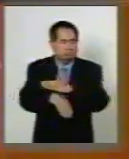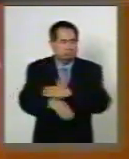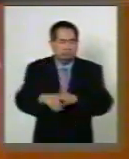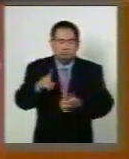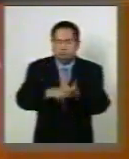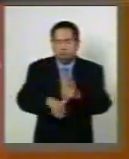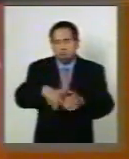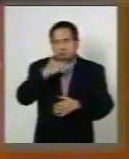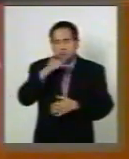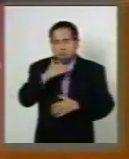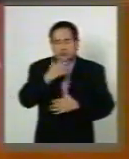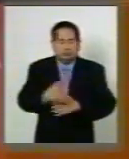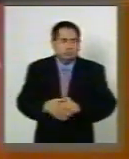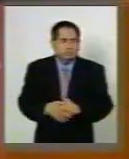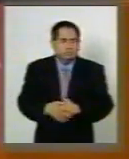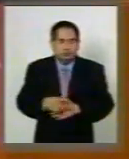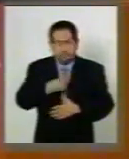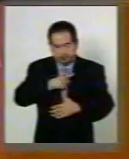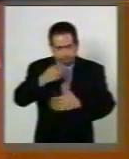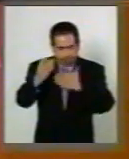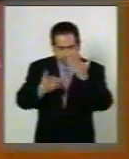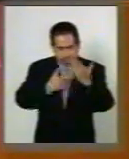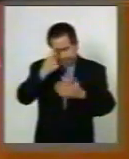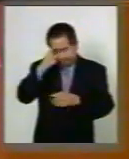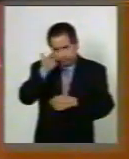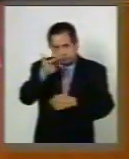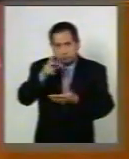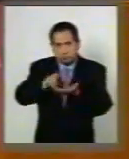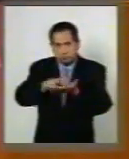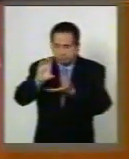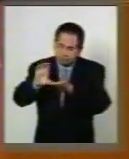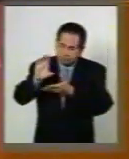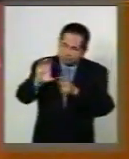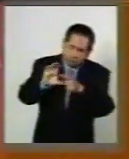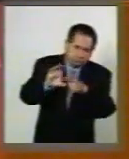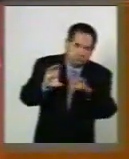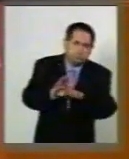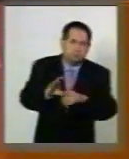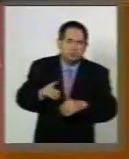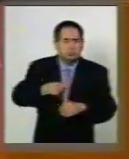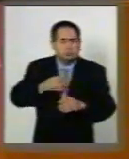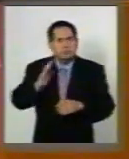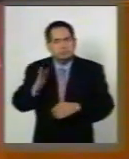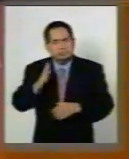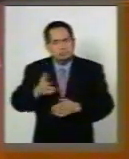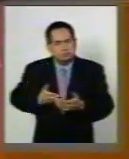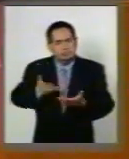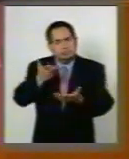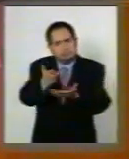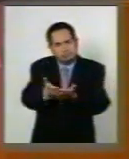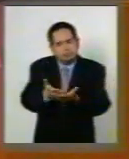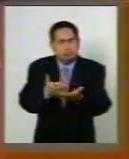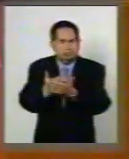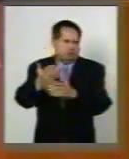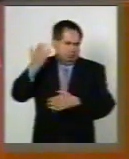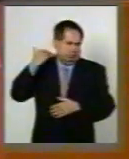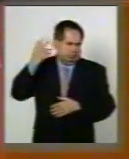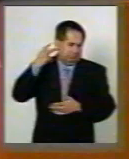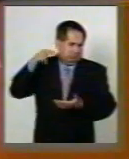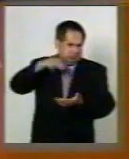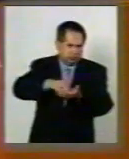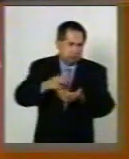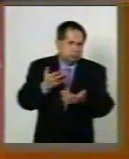corrupción? Tenemos que evaluar el gasto en seguridad pública. Yo he presentado ya aquí en otras